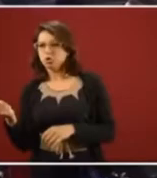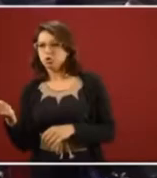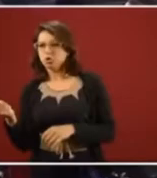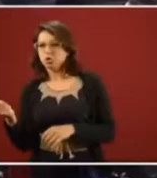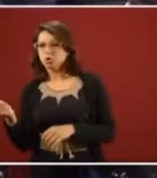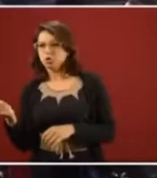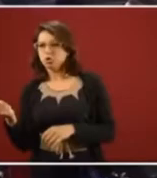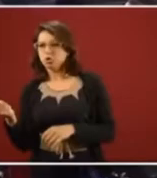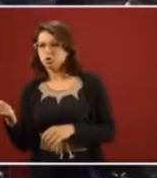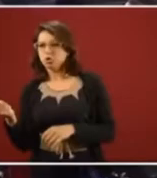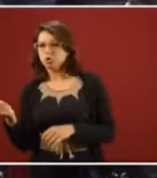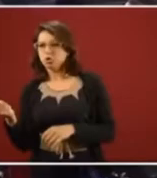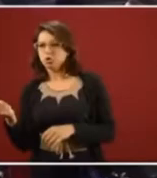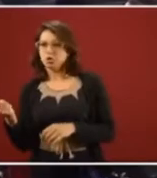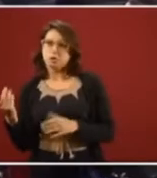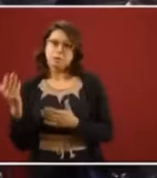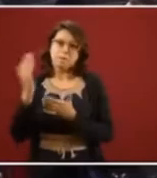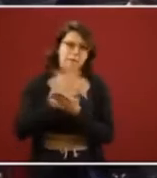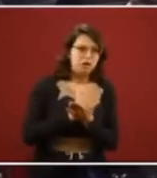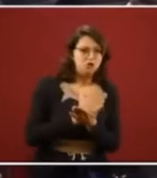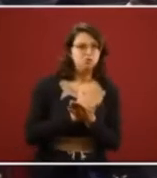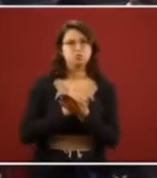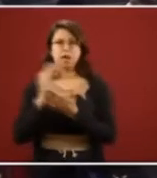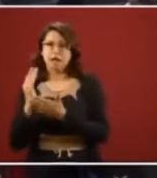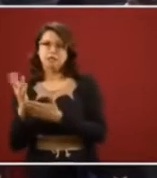like to plains